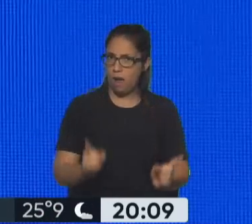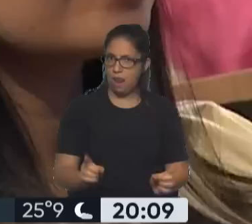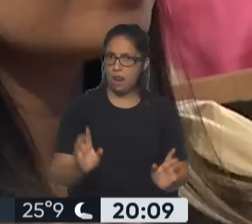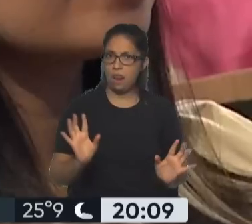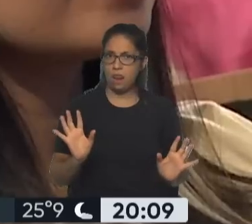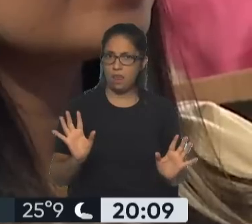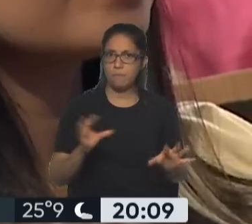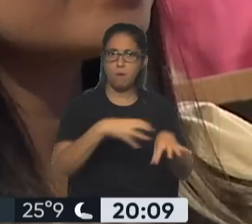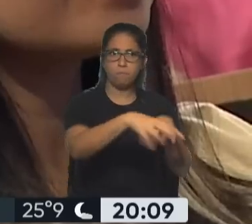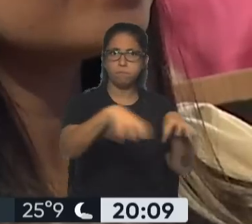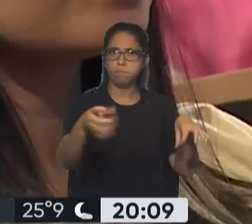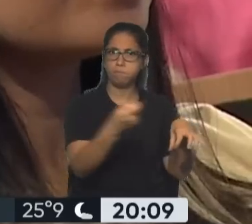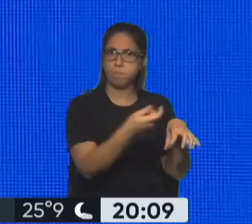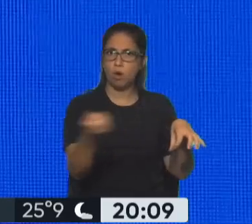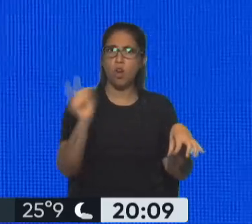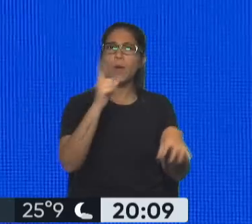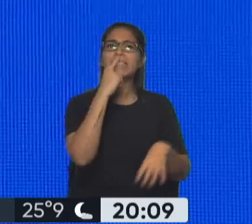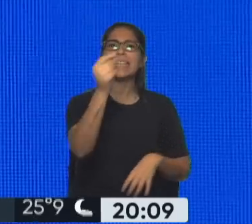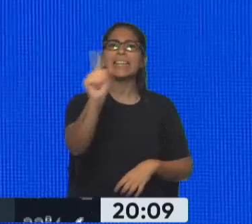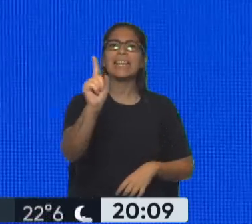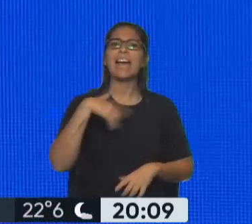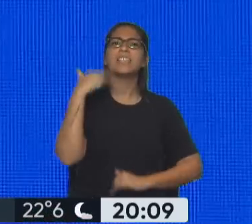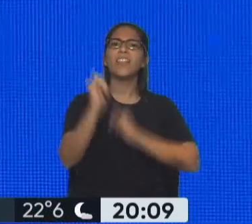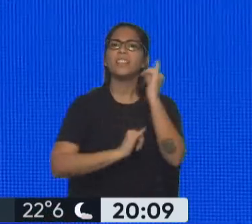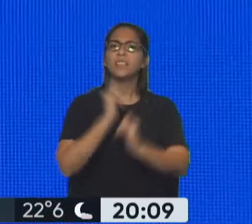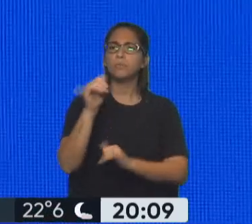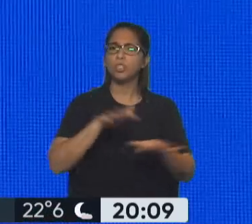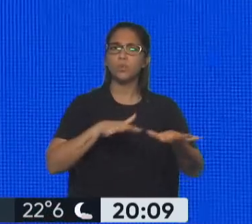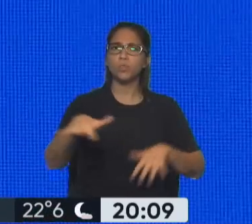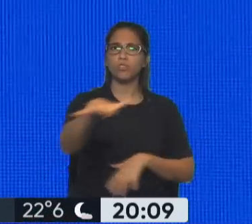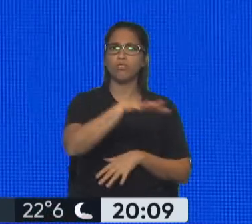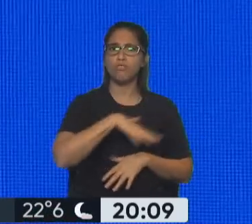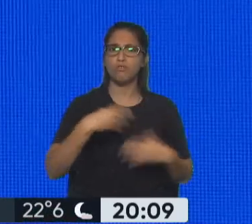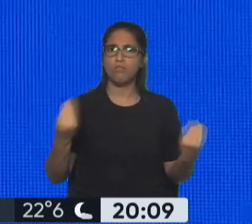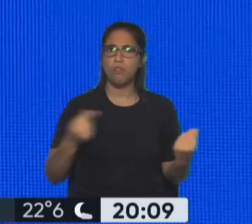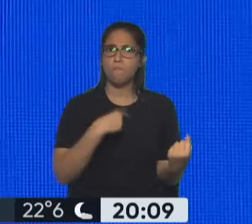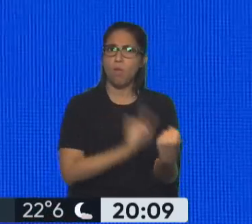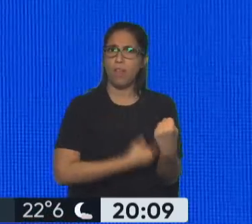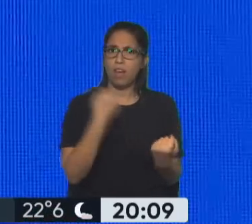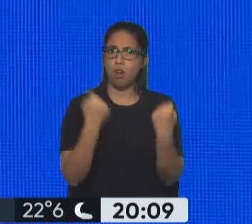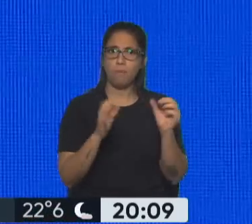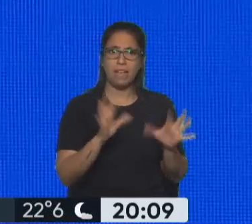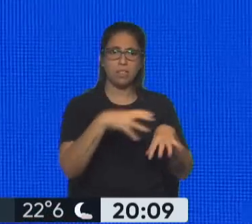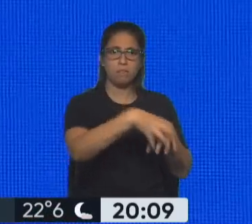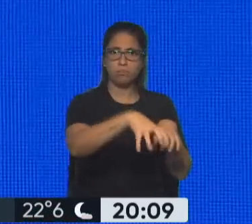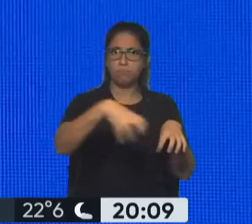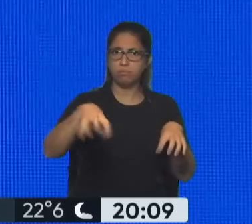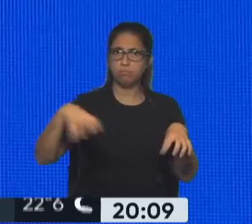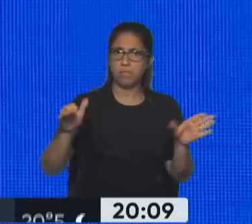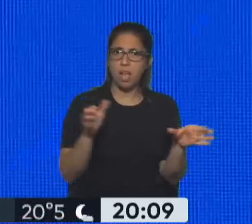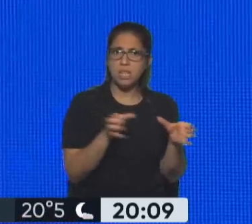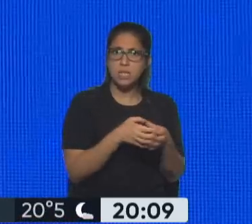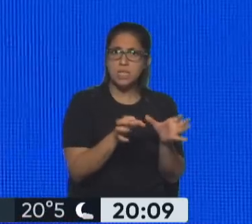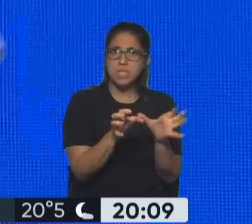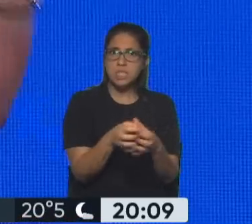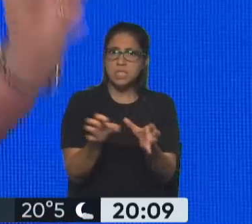la concentración. Esto no es crítica, es descripción. Frente a poderes económicos cada vez más